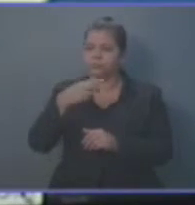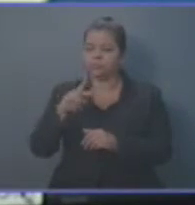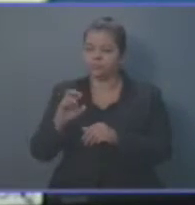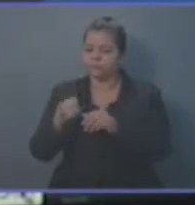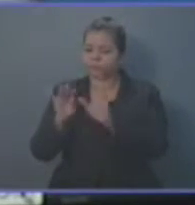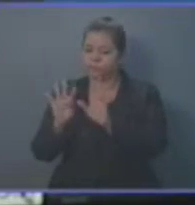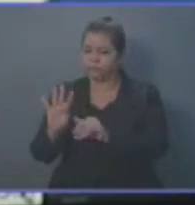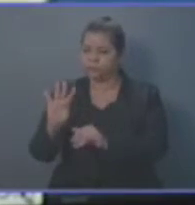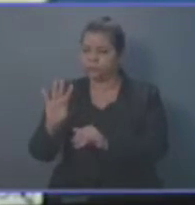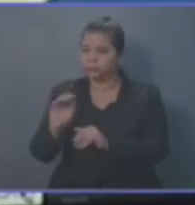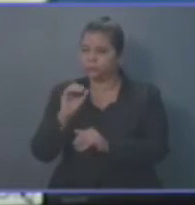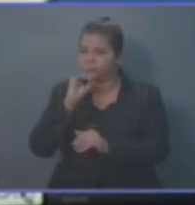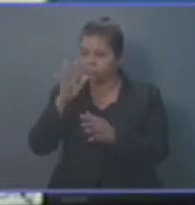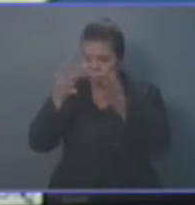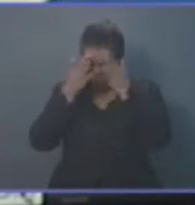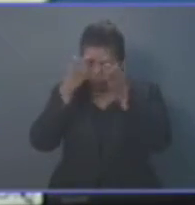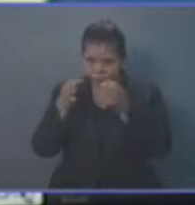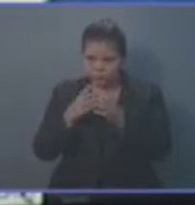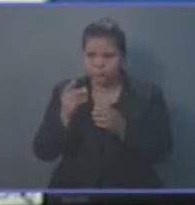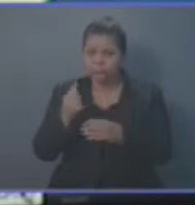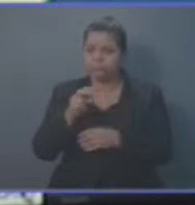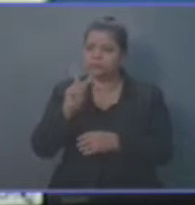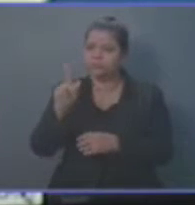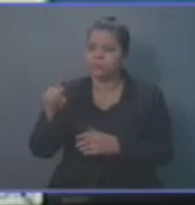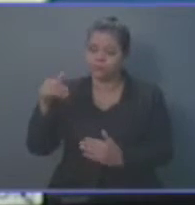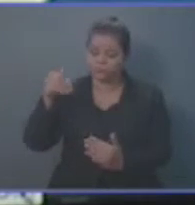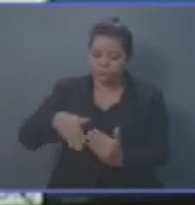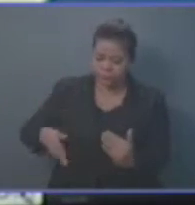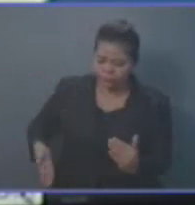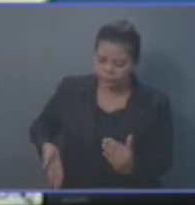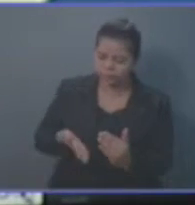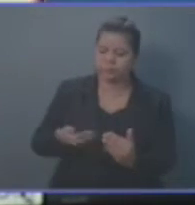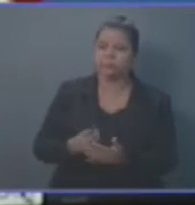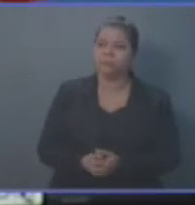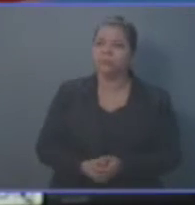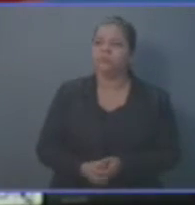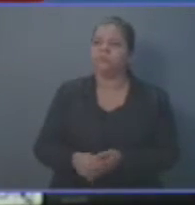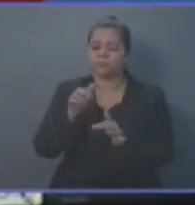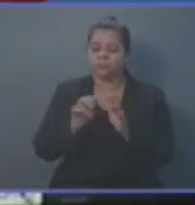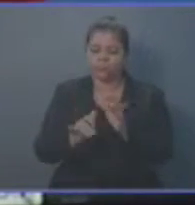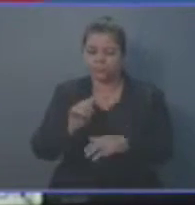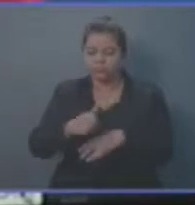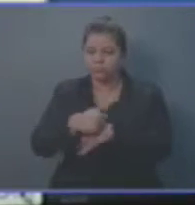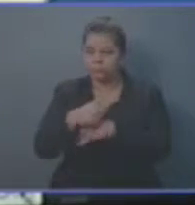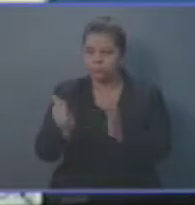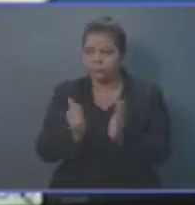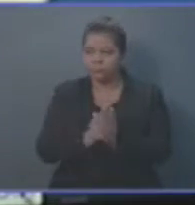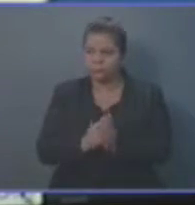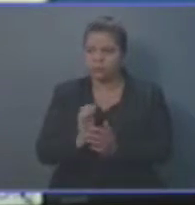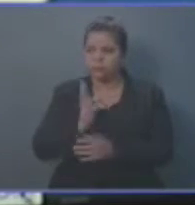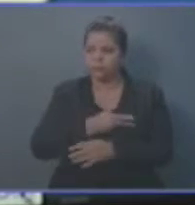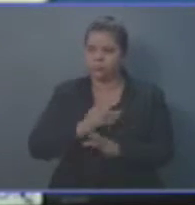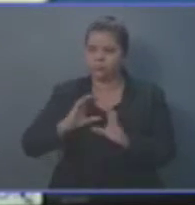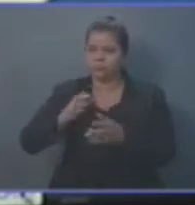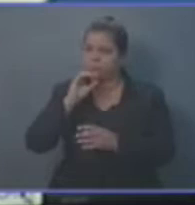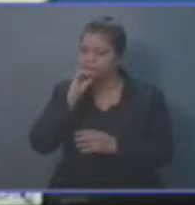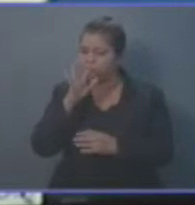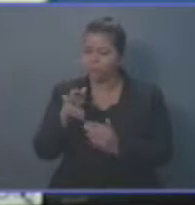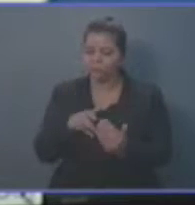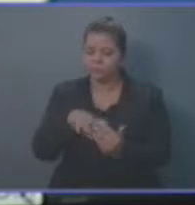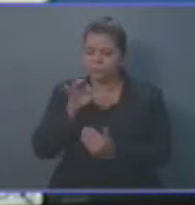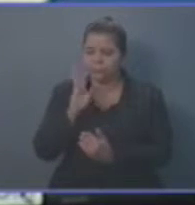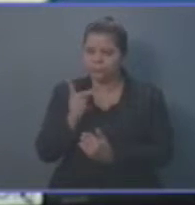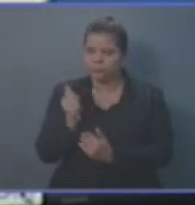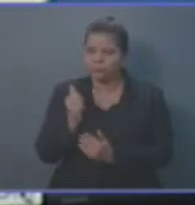847-3-2004, dictamen número 21, archivo. Señores secretarios de Asamblea Legislativa, presente. La comisión se refiere al expediente